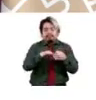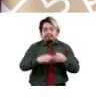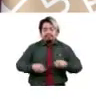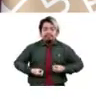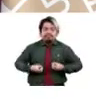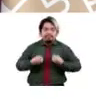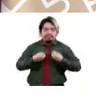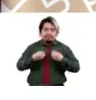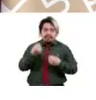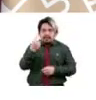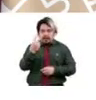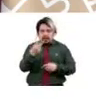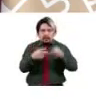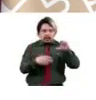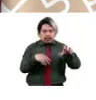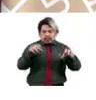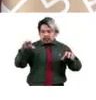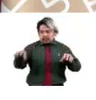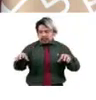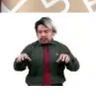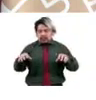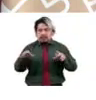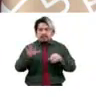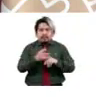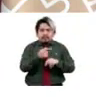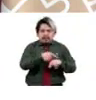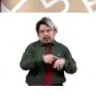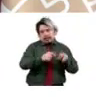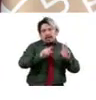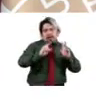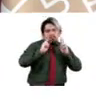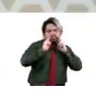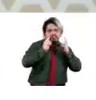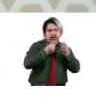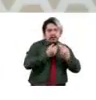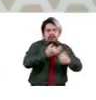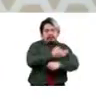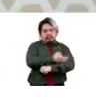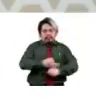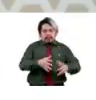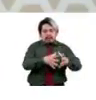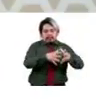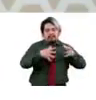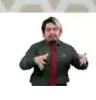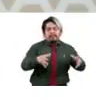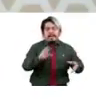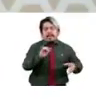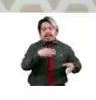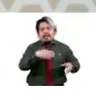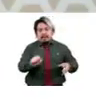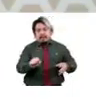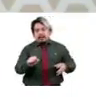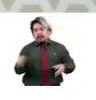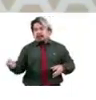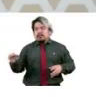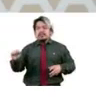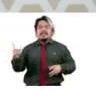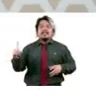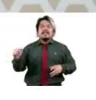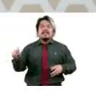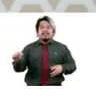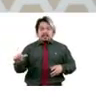12 a 14 años que no han recibido ninguna dosis. Los detalles de la sede se encuentran en nuestra página de internet